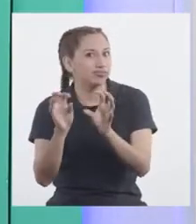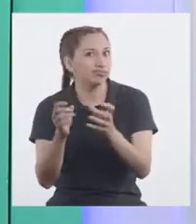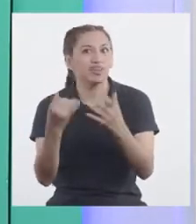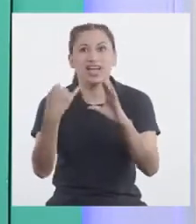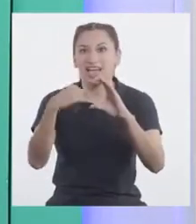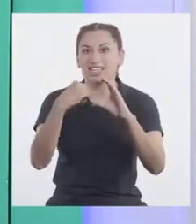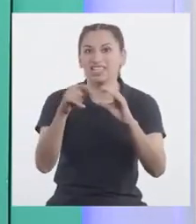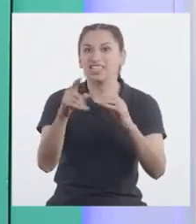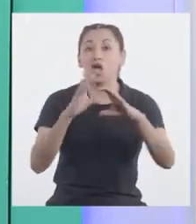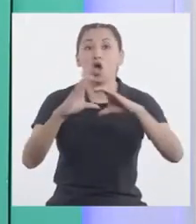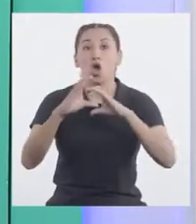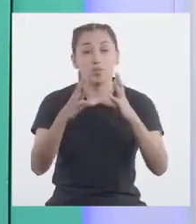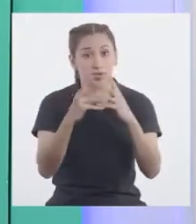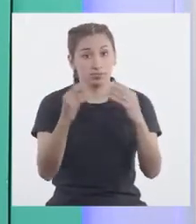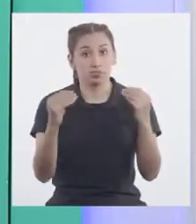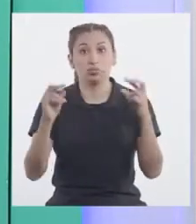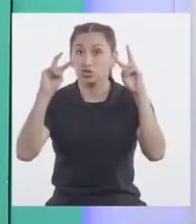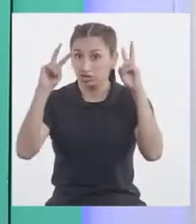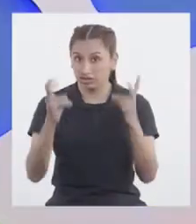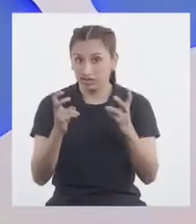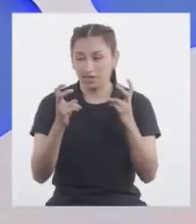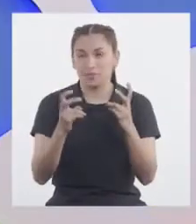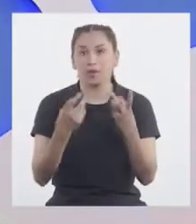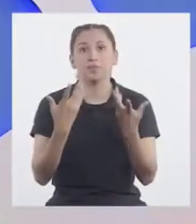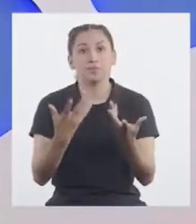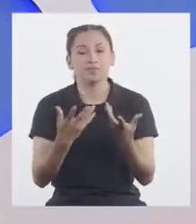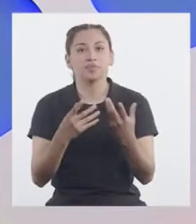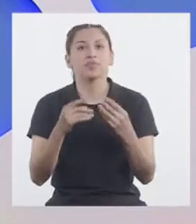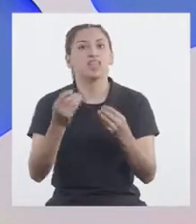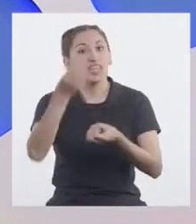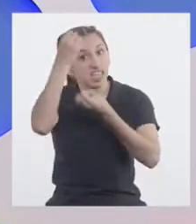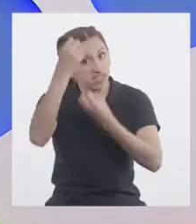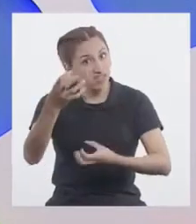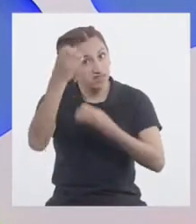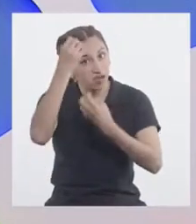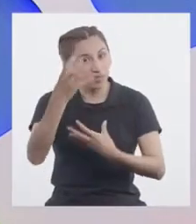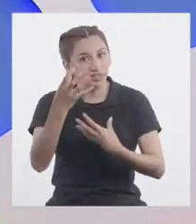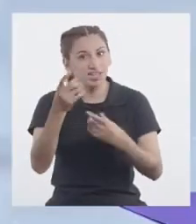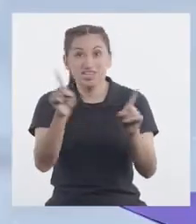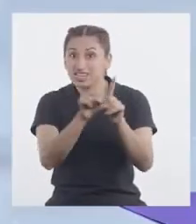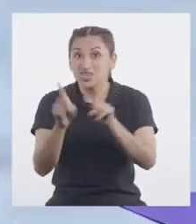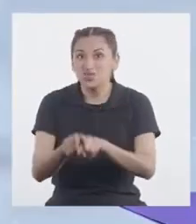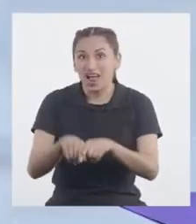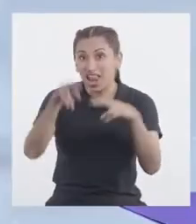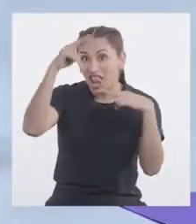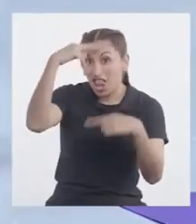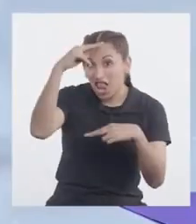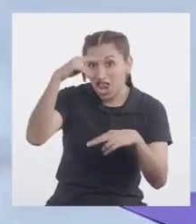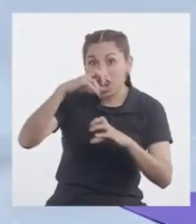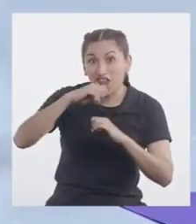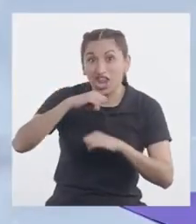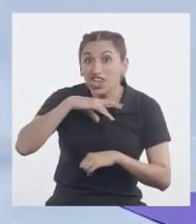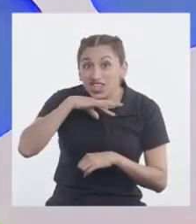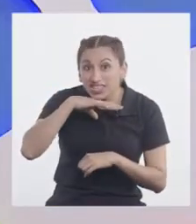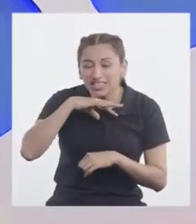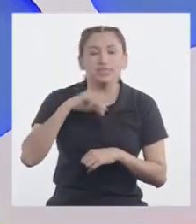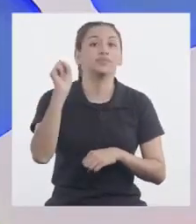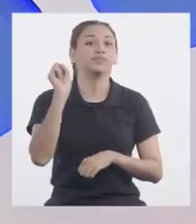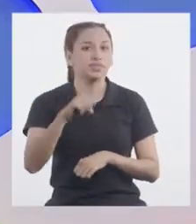donde se habla de distintos temas. Suelen ser muy amenos e informativos. Como el